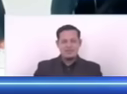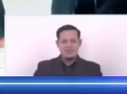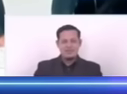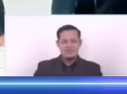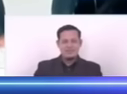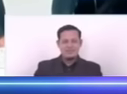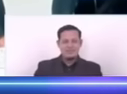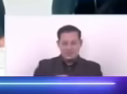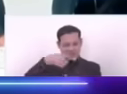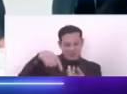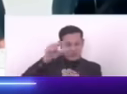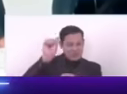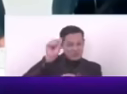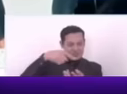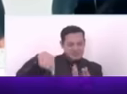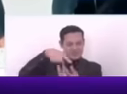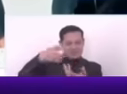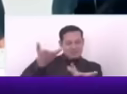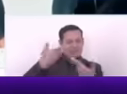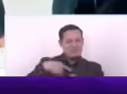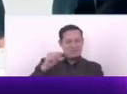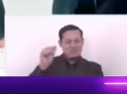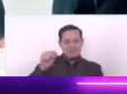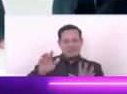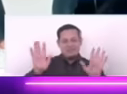bueno ustedes me están dando permiso